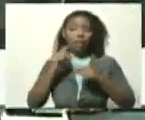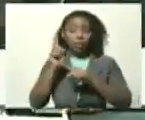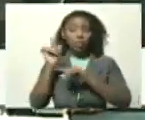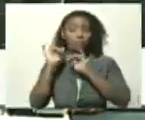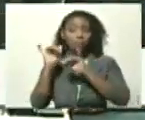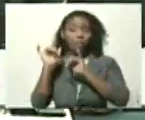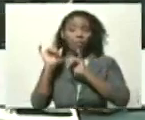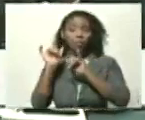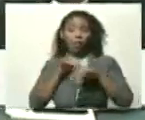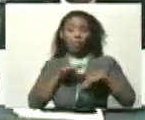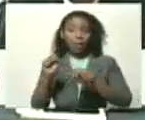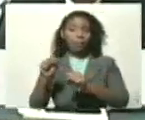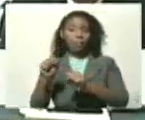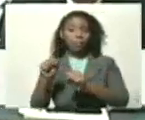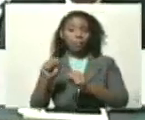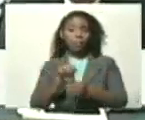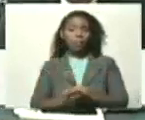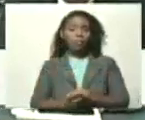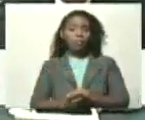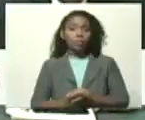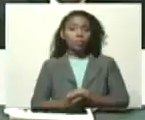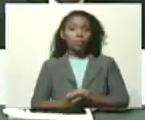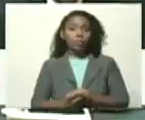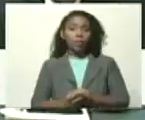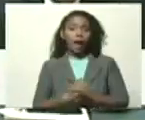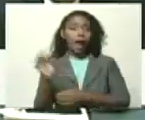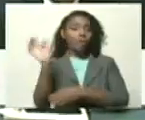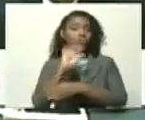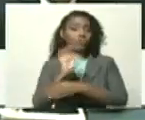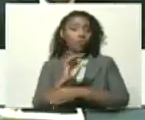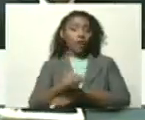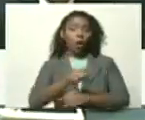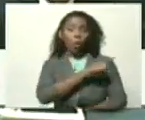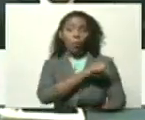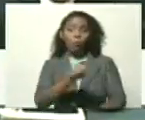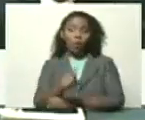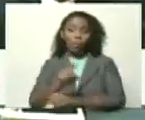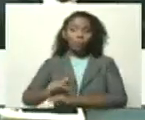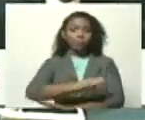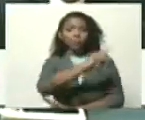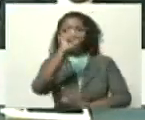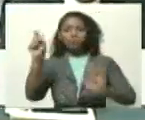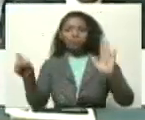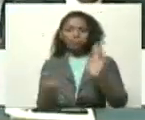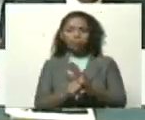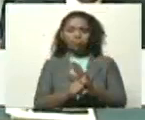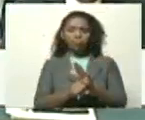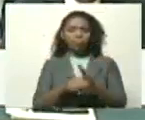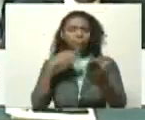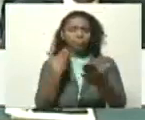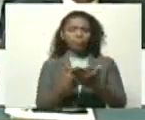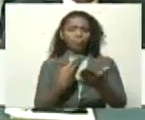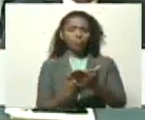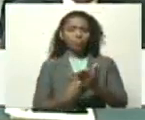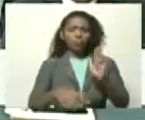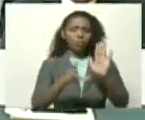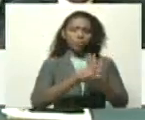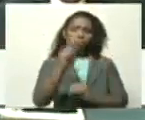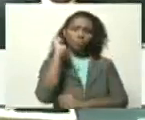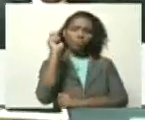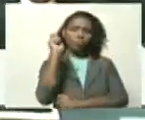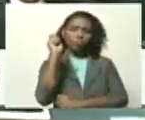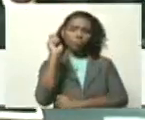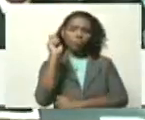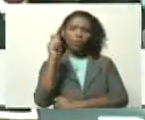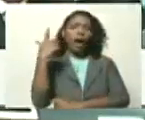mismos y del imperialismo. En función de cumplir a cabalidad con los preceptos constitucionales.